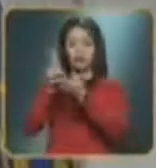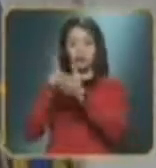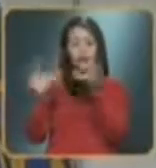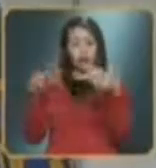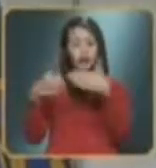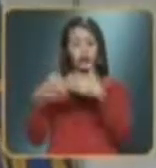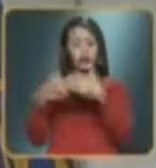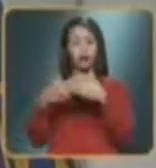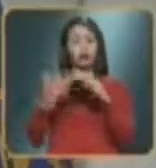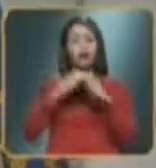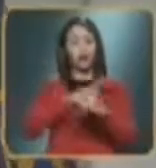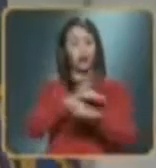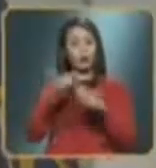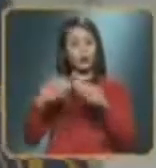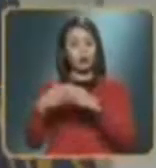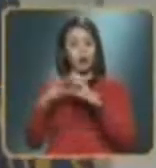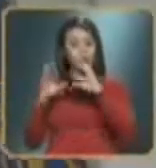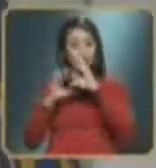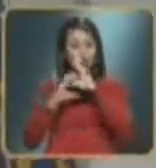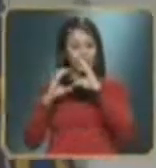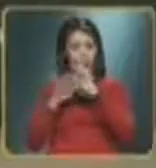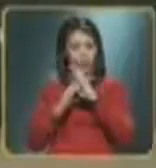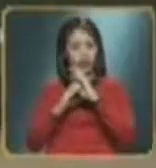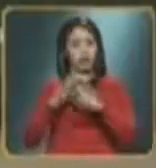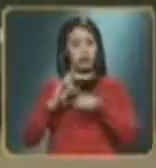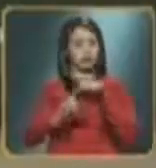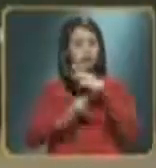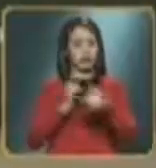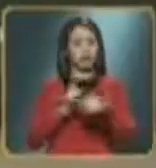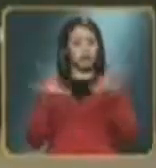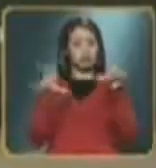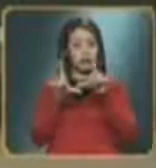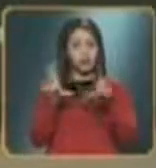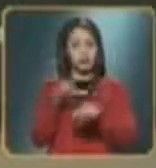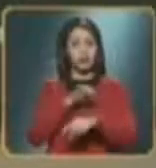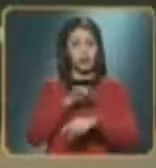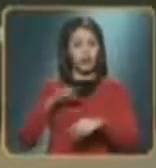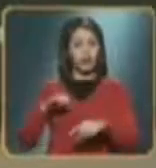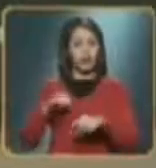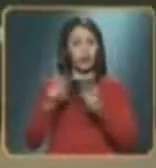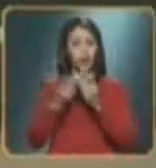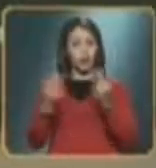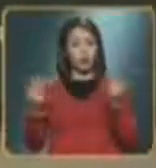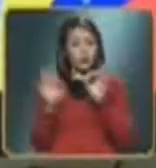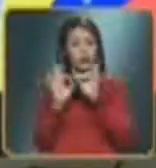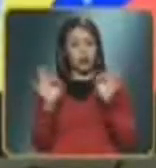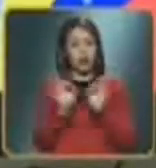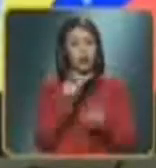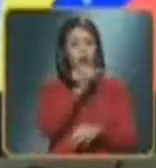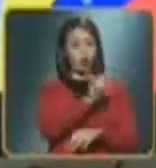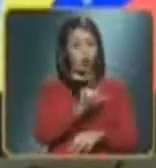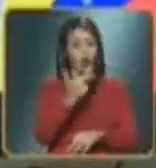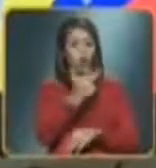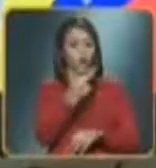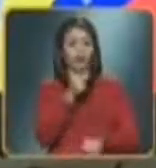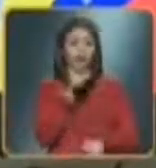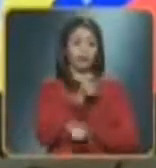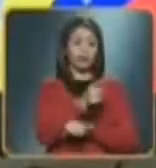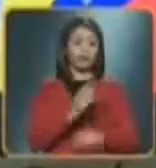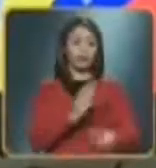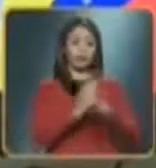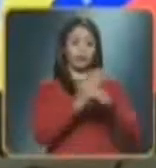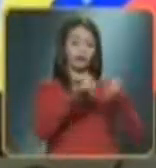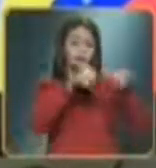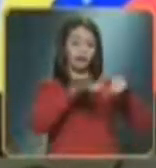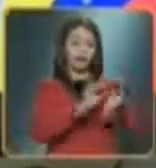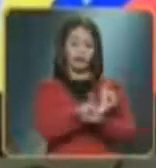en las reuniones entre la Comisión Nacional de telecomunicaciones y los medios de comunicación aseguran que el medio se verá obligado a